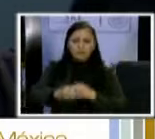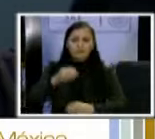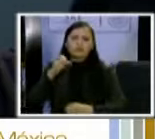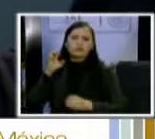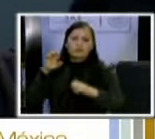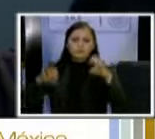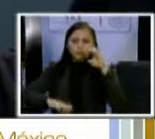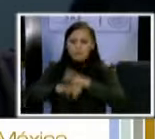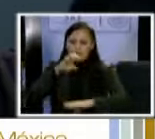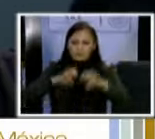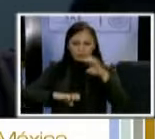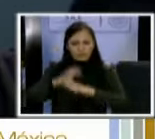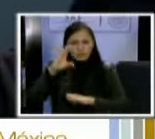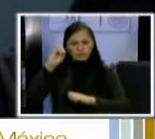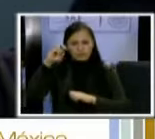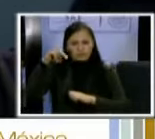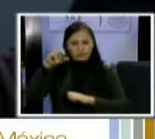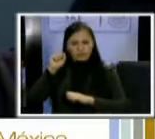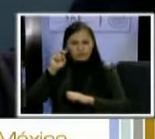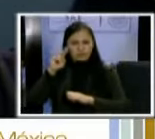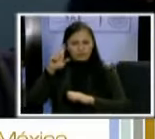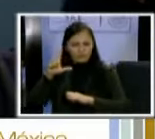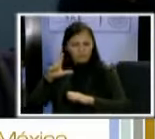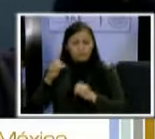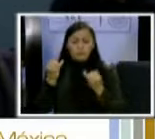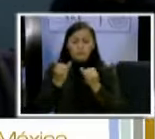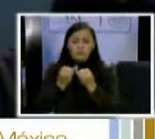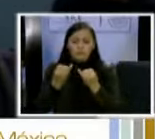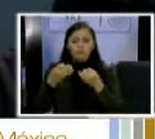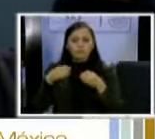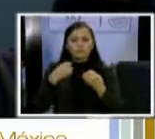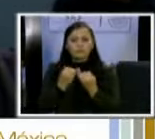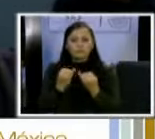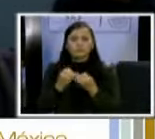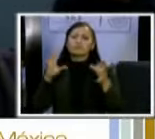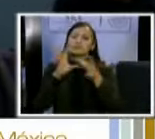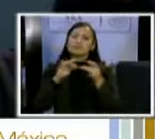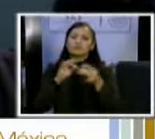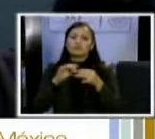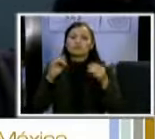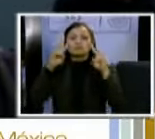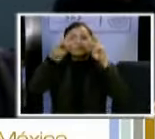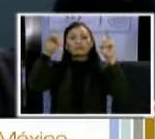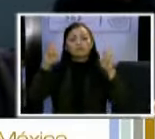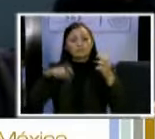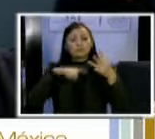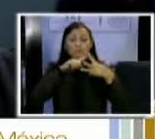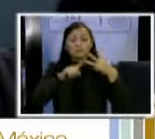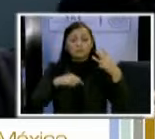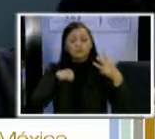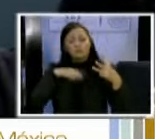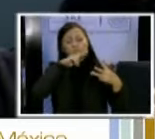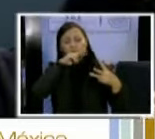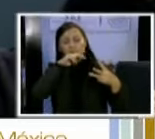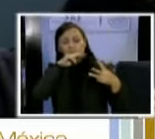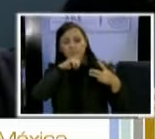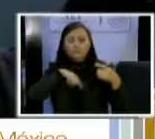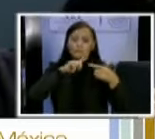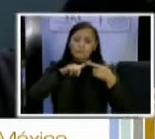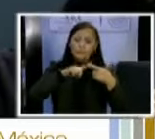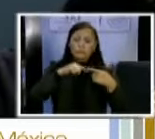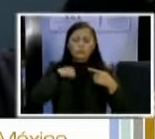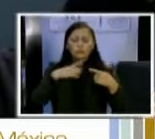con los cónsules y quiero destacar 3 temas que me preocupan. Uno de ellos, donde considero